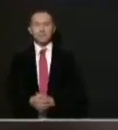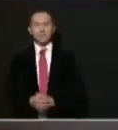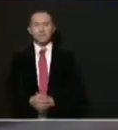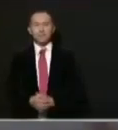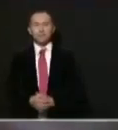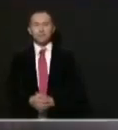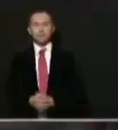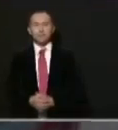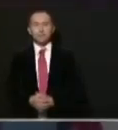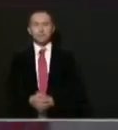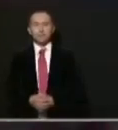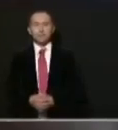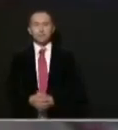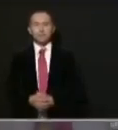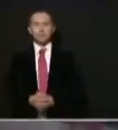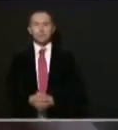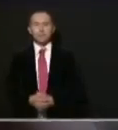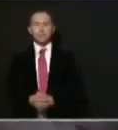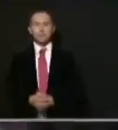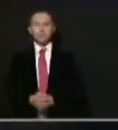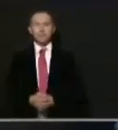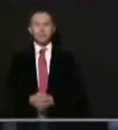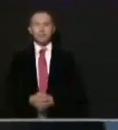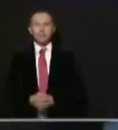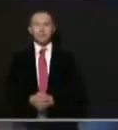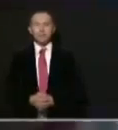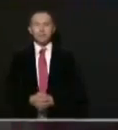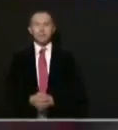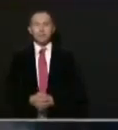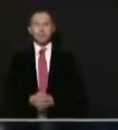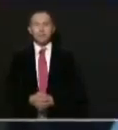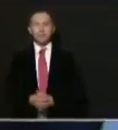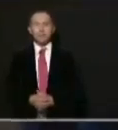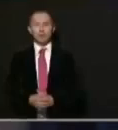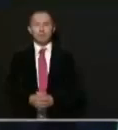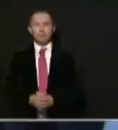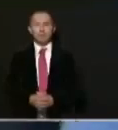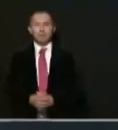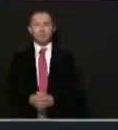Yo soy el hijo del agua.